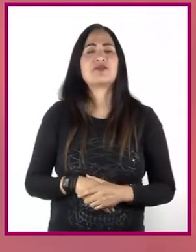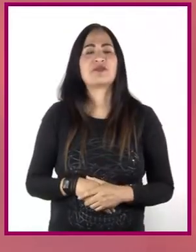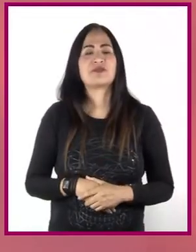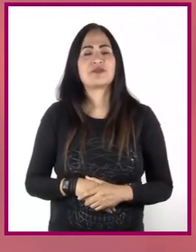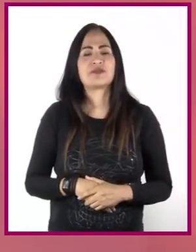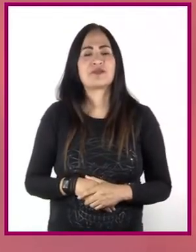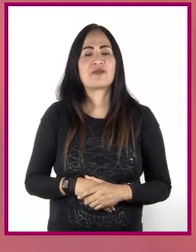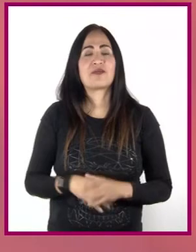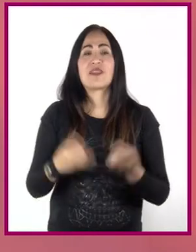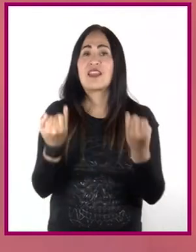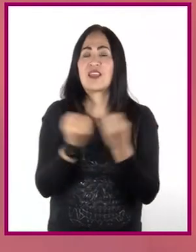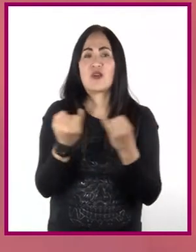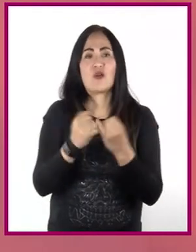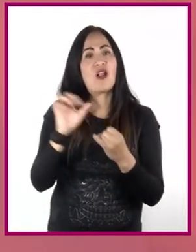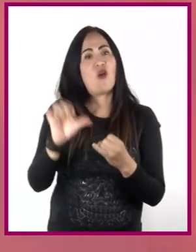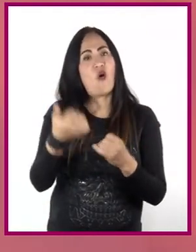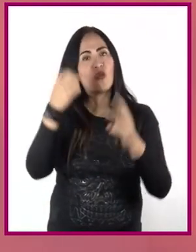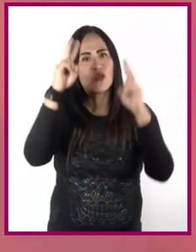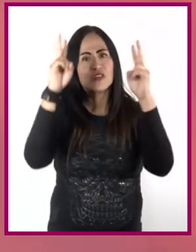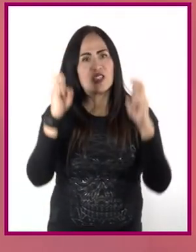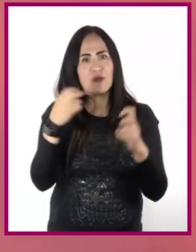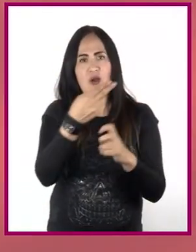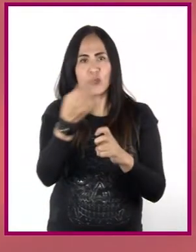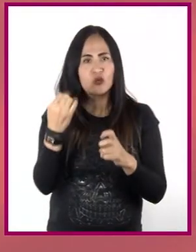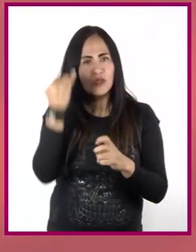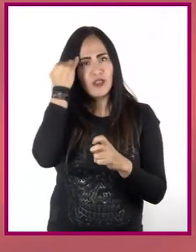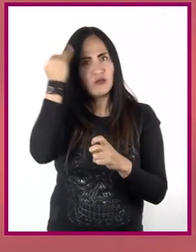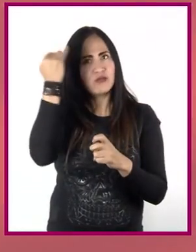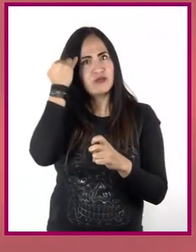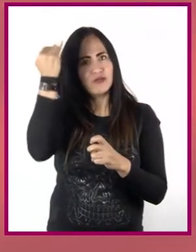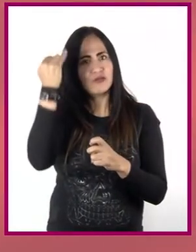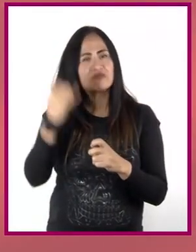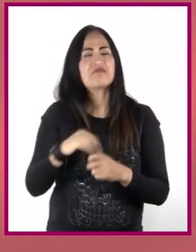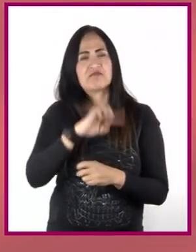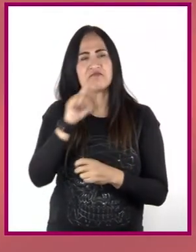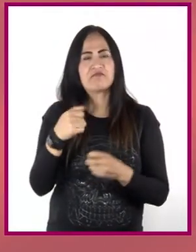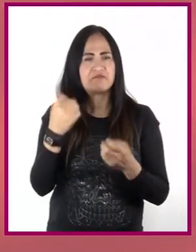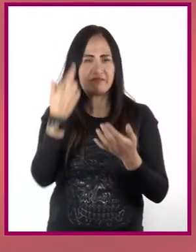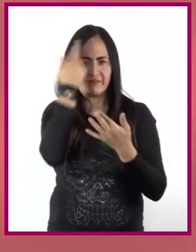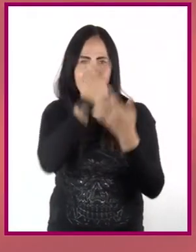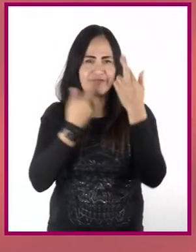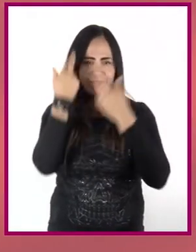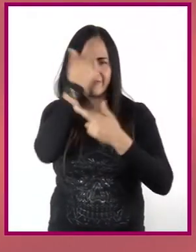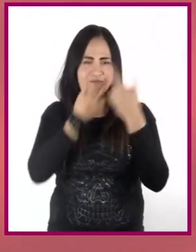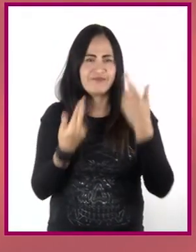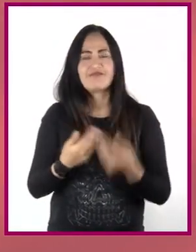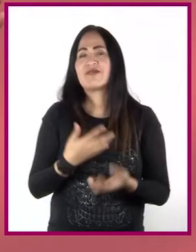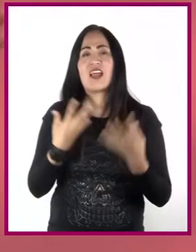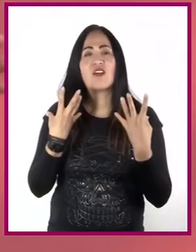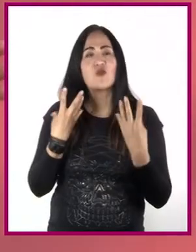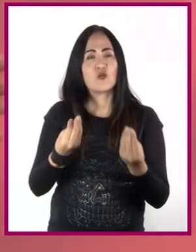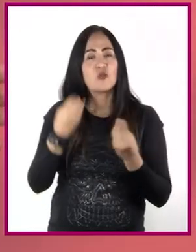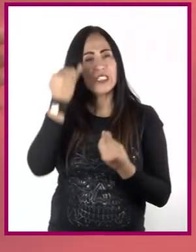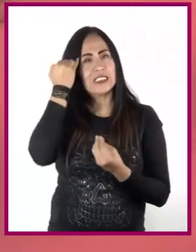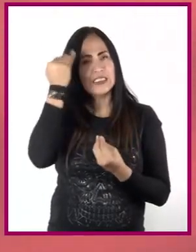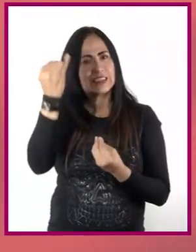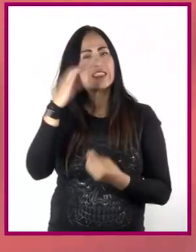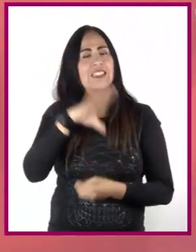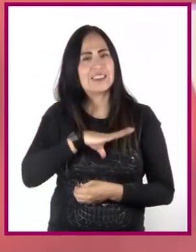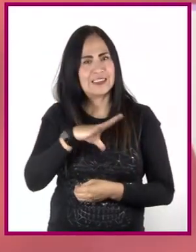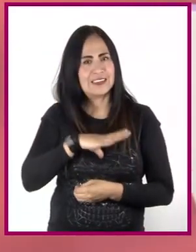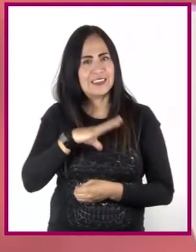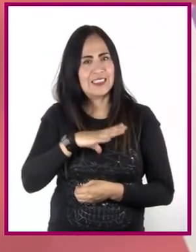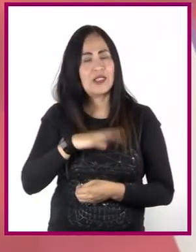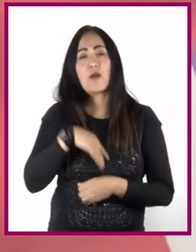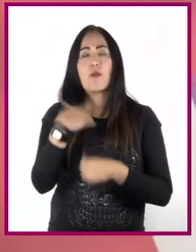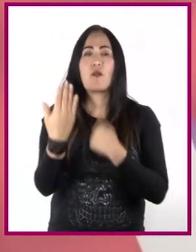ocurrieron muchos otros temas que les gustaría revisar. Hay muchas ideas. Recuérdenlo la